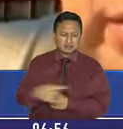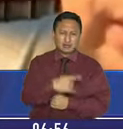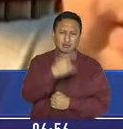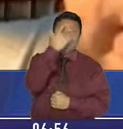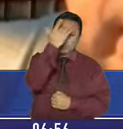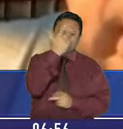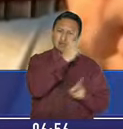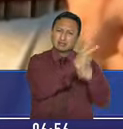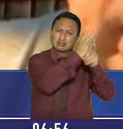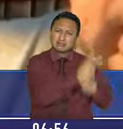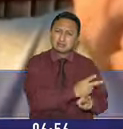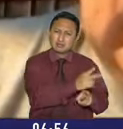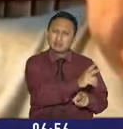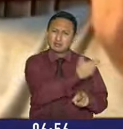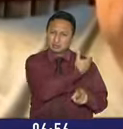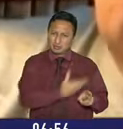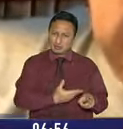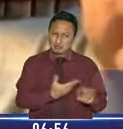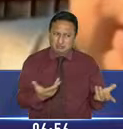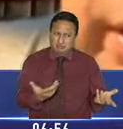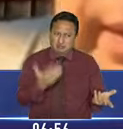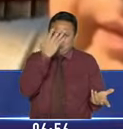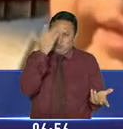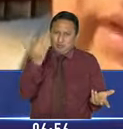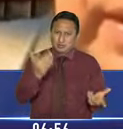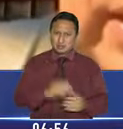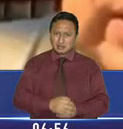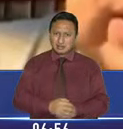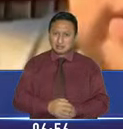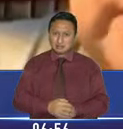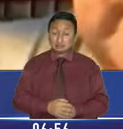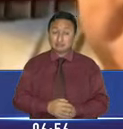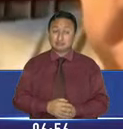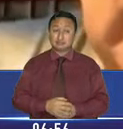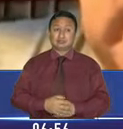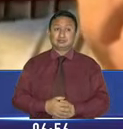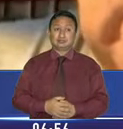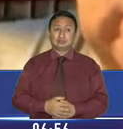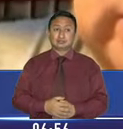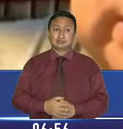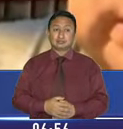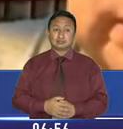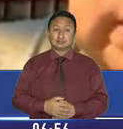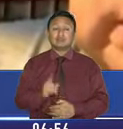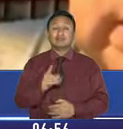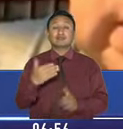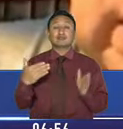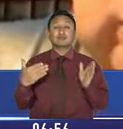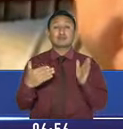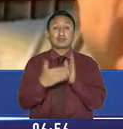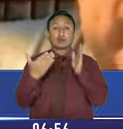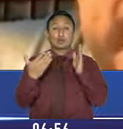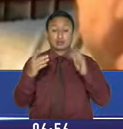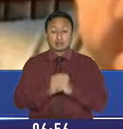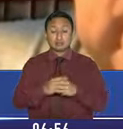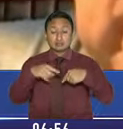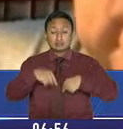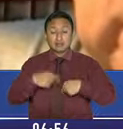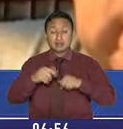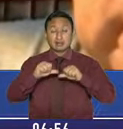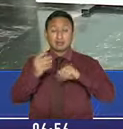a favor de la presidenta Llori y en contra de la totalidad del Pleno de la Asamblea Nacional. La propuesta